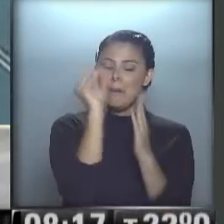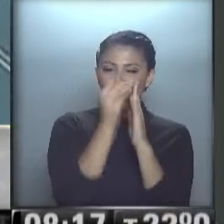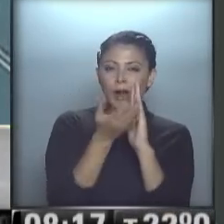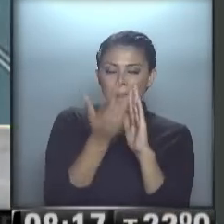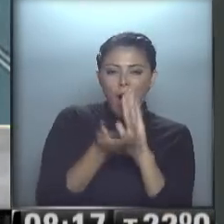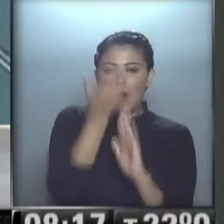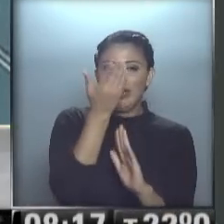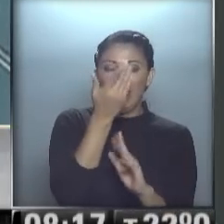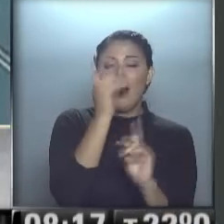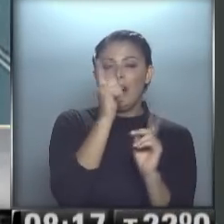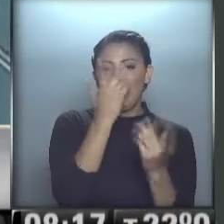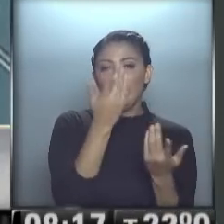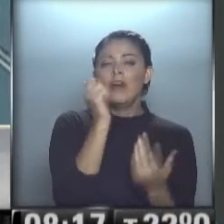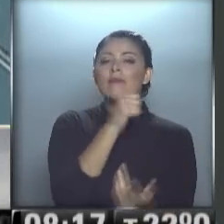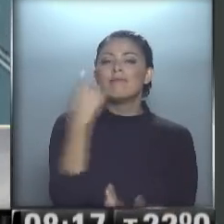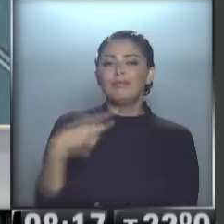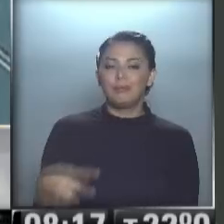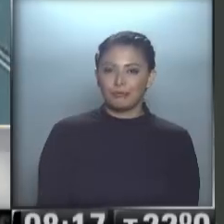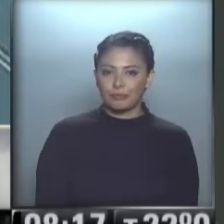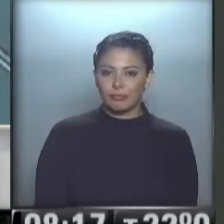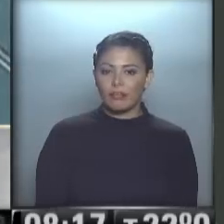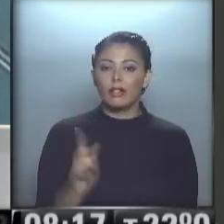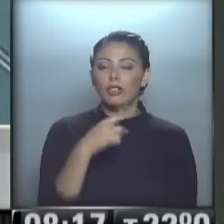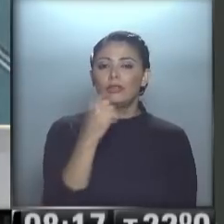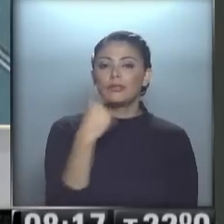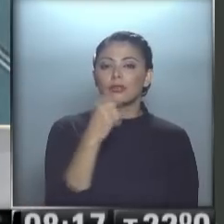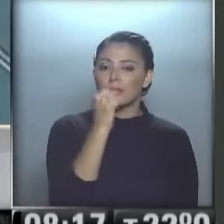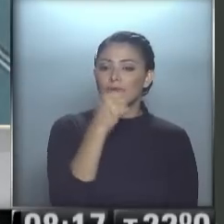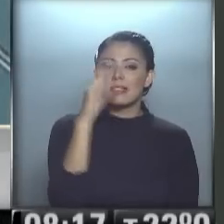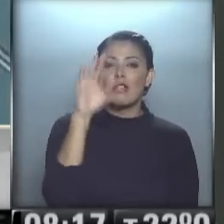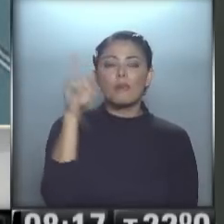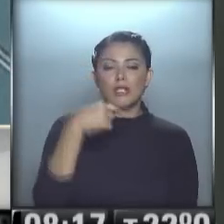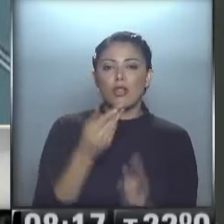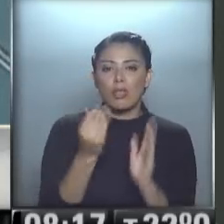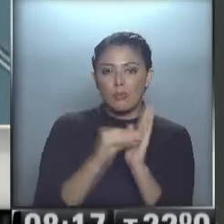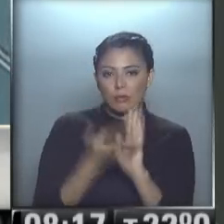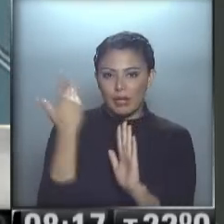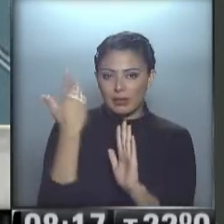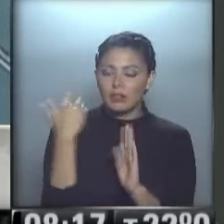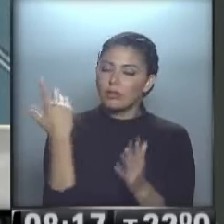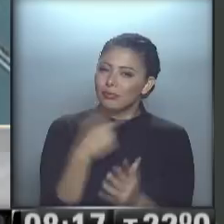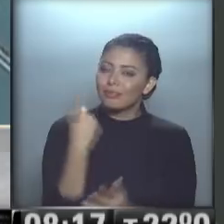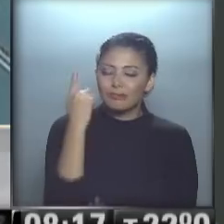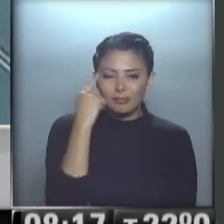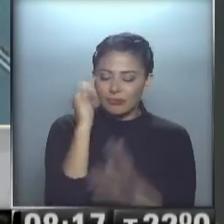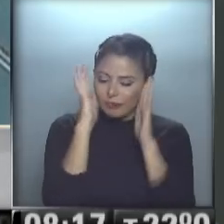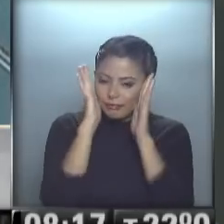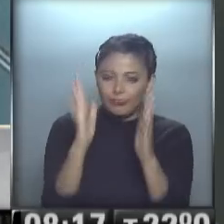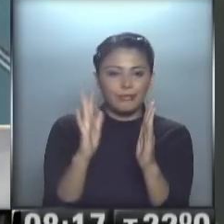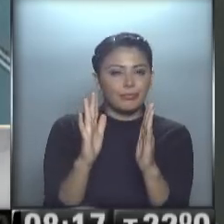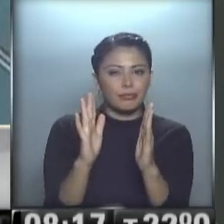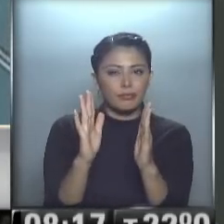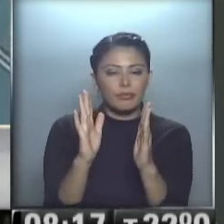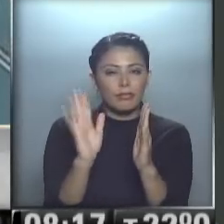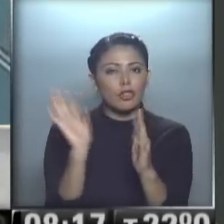aumentaron está precisamente el de medicamento productos medicinales con más del 5% entonces ahí nosotros estamos focalizando